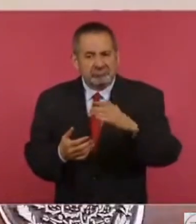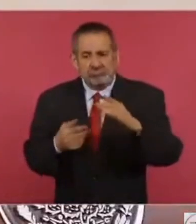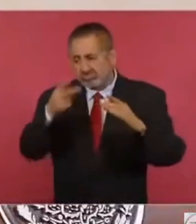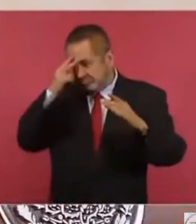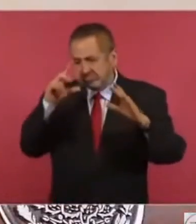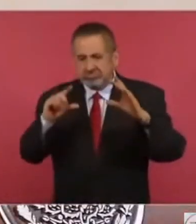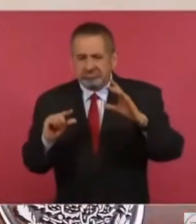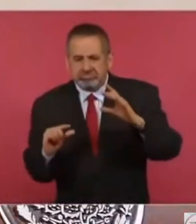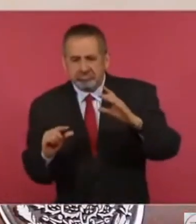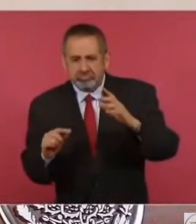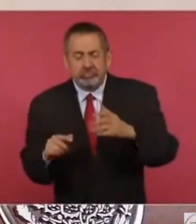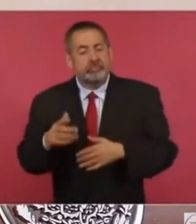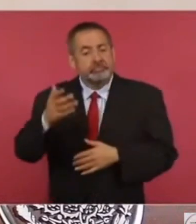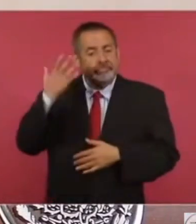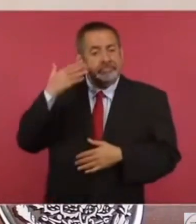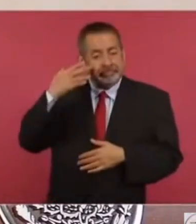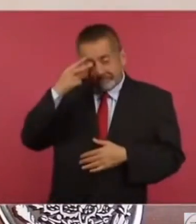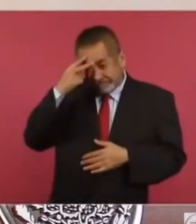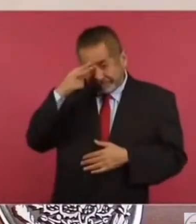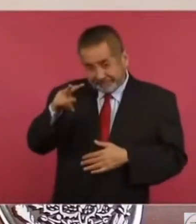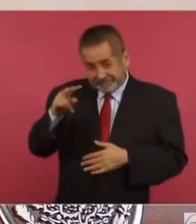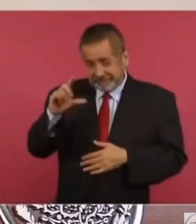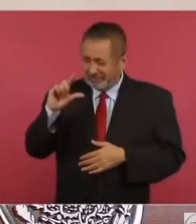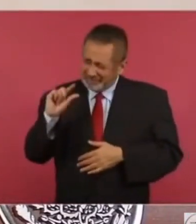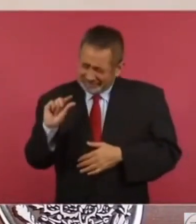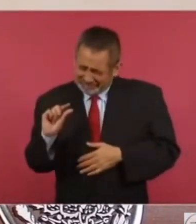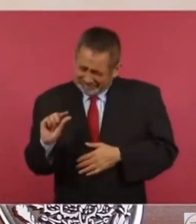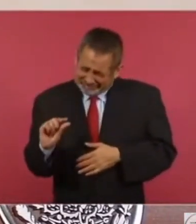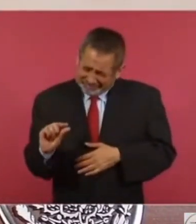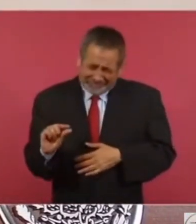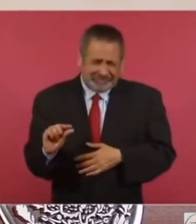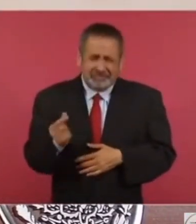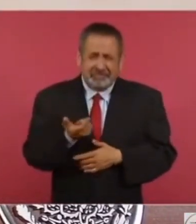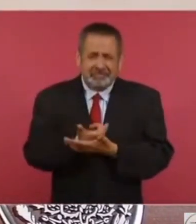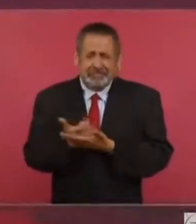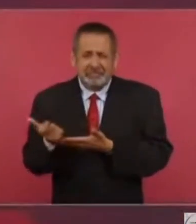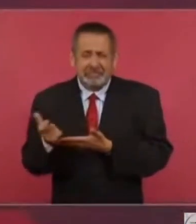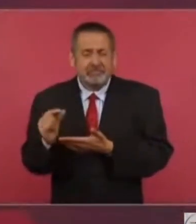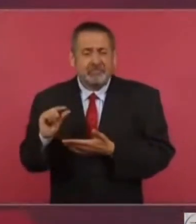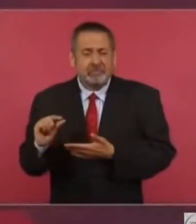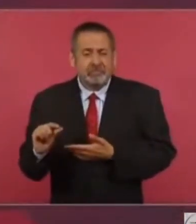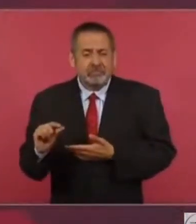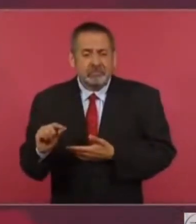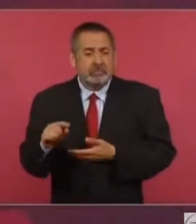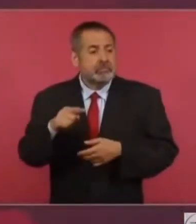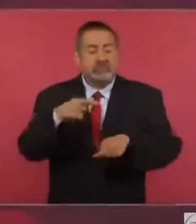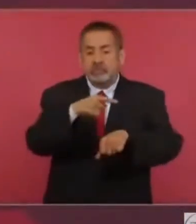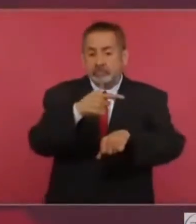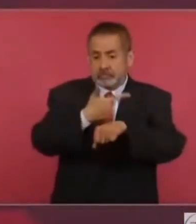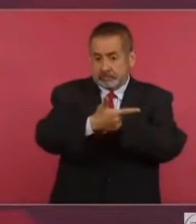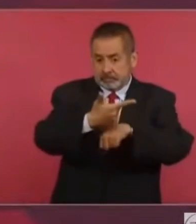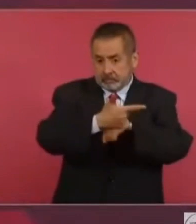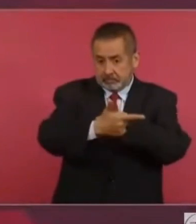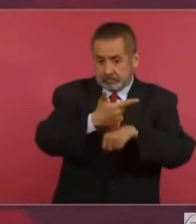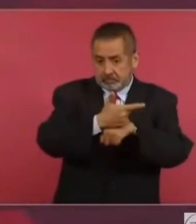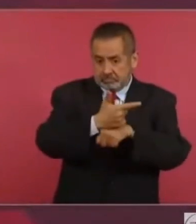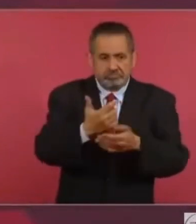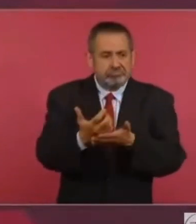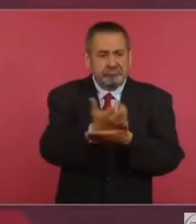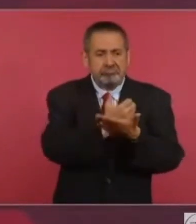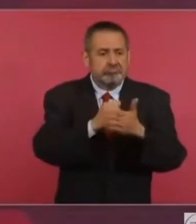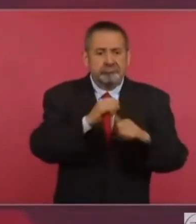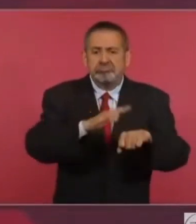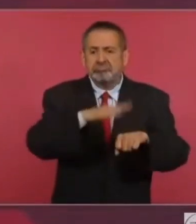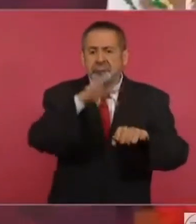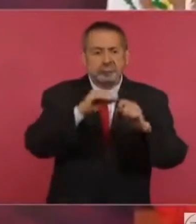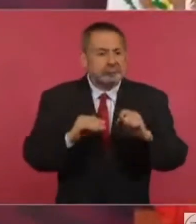México llegó a tener salarios más bajos que los salarios en Guatemala, en